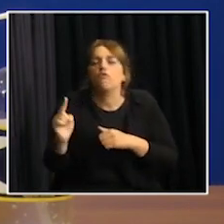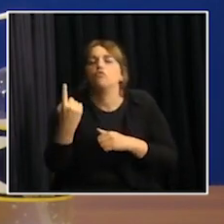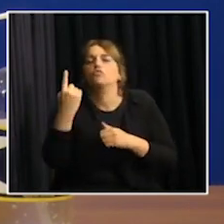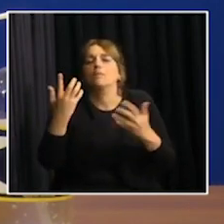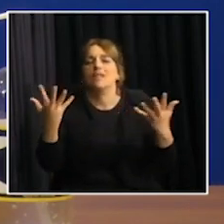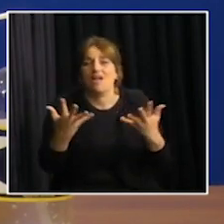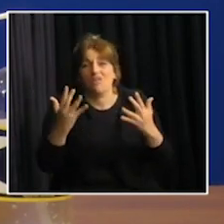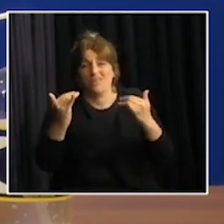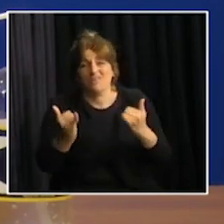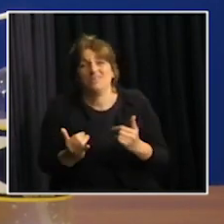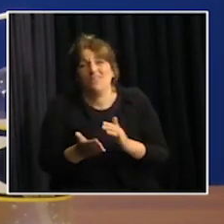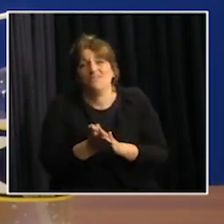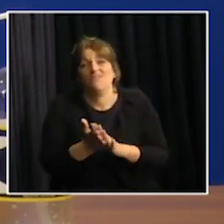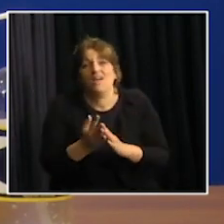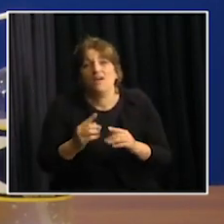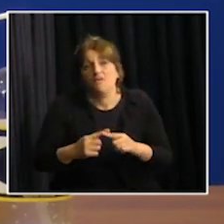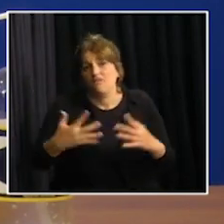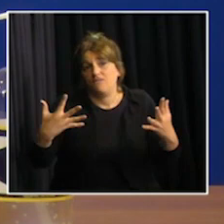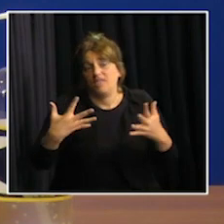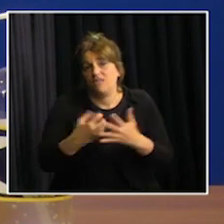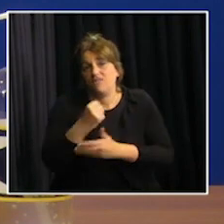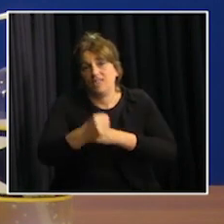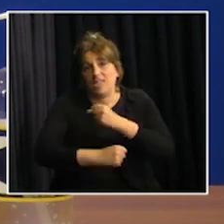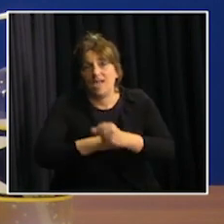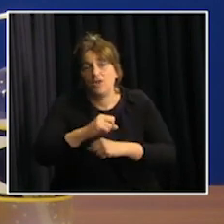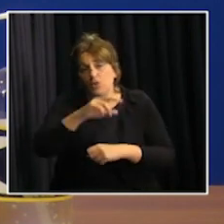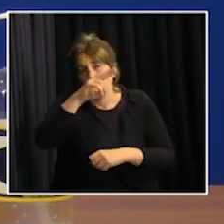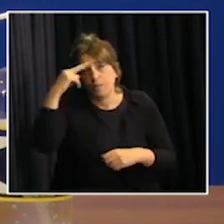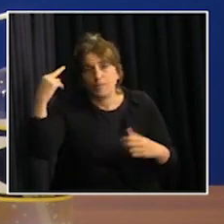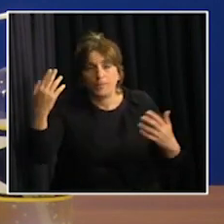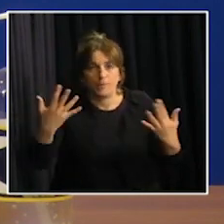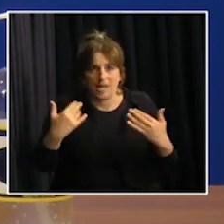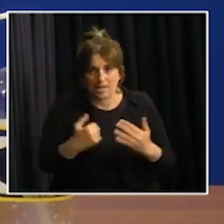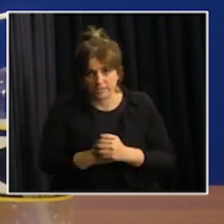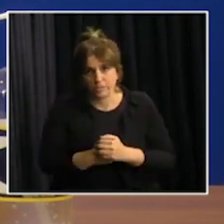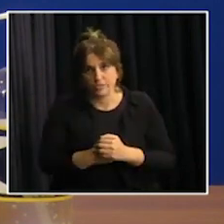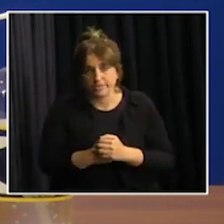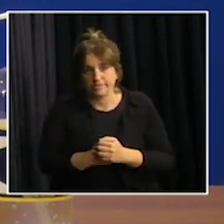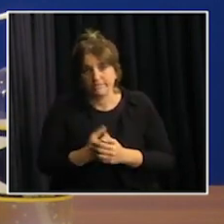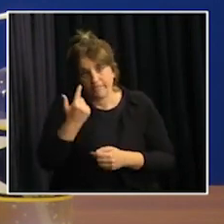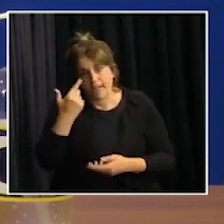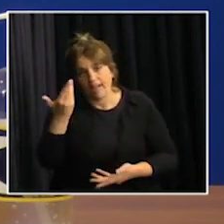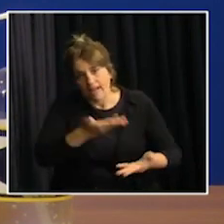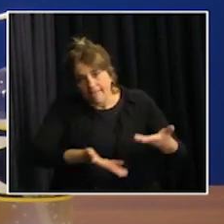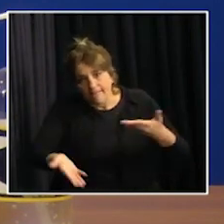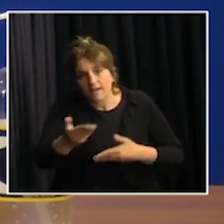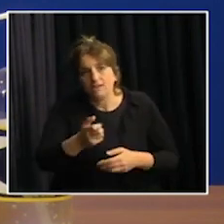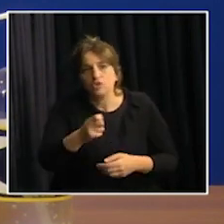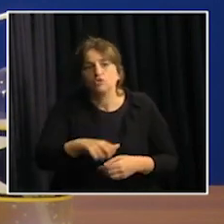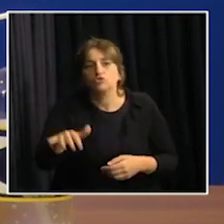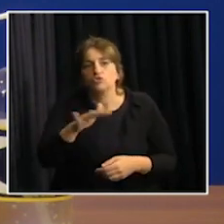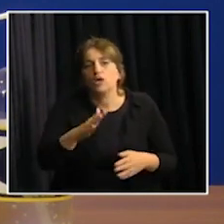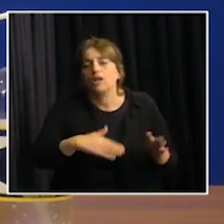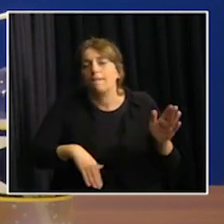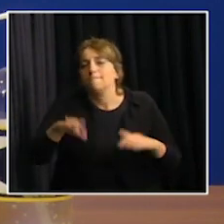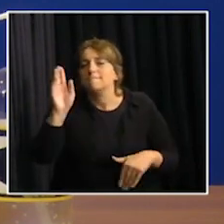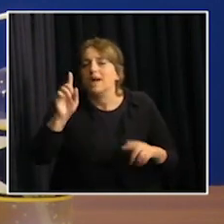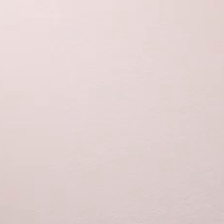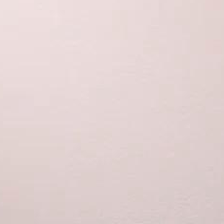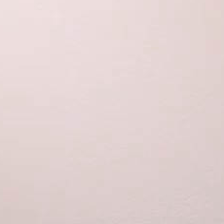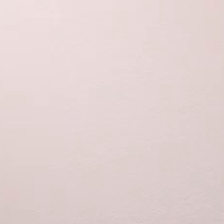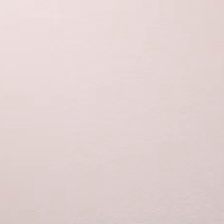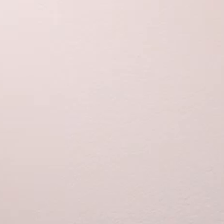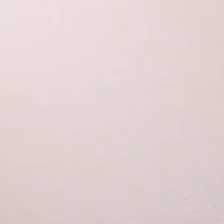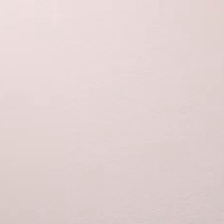el que se acercan las fiestas tradicionales y las vacaciones de verano, cuando la interacción social es naturalmente mayor que en el resto del